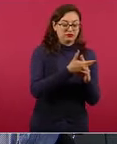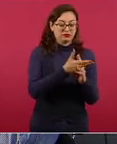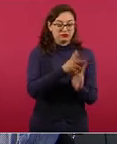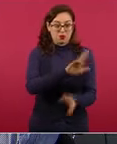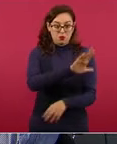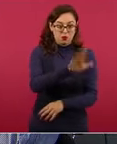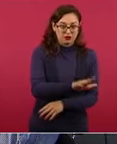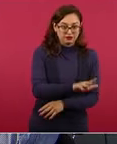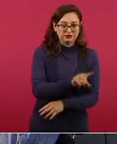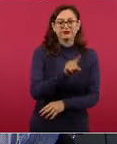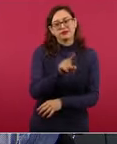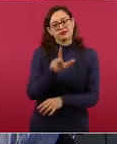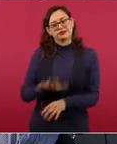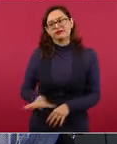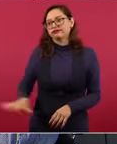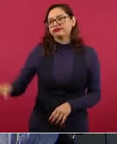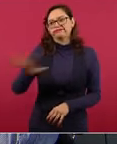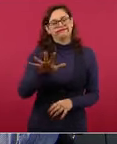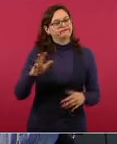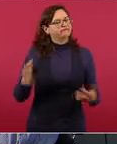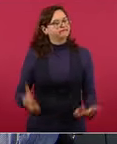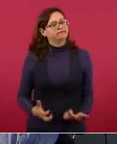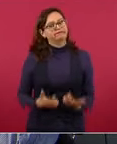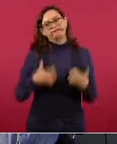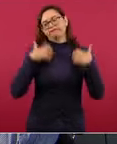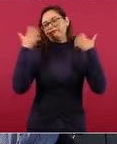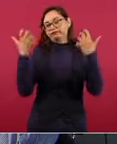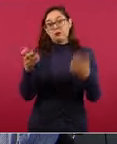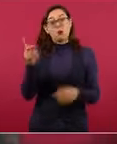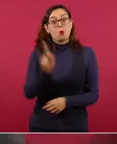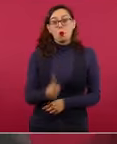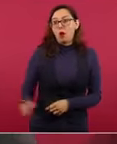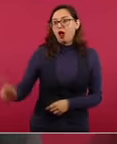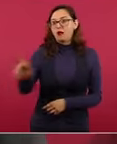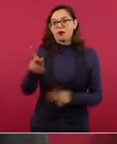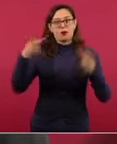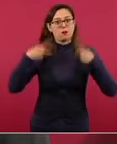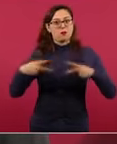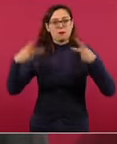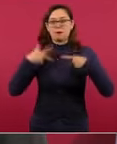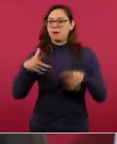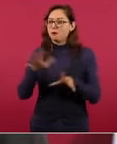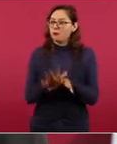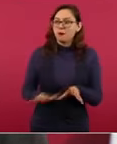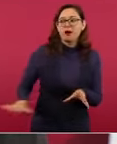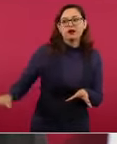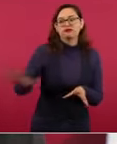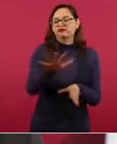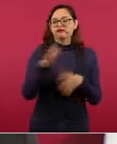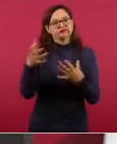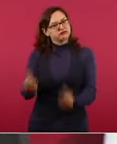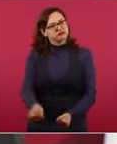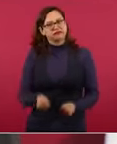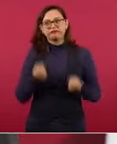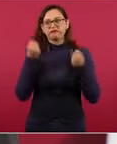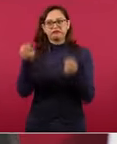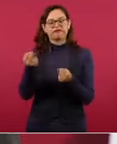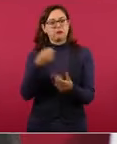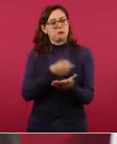es un ejército revolucionario y los soldados son pueblo uniformado